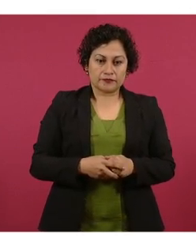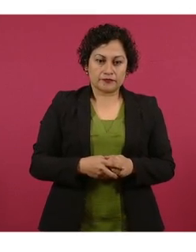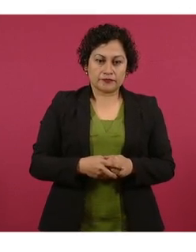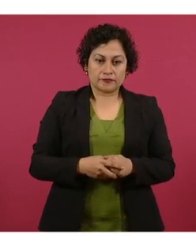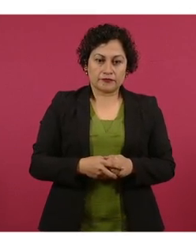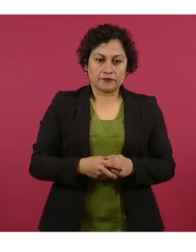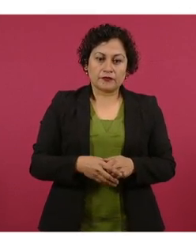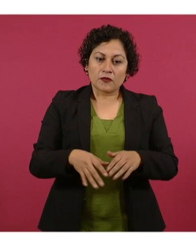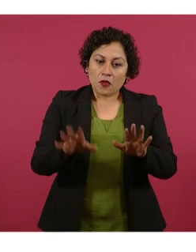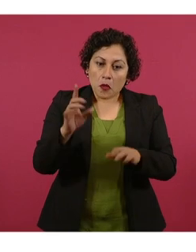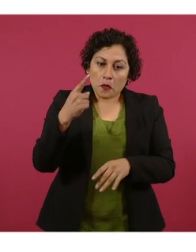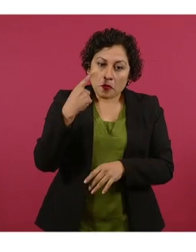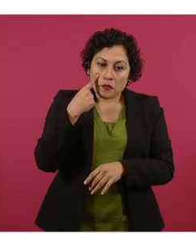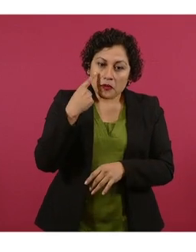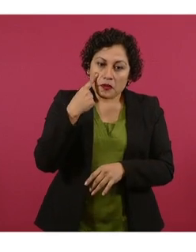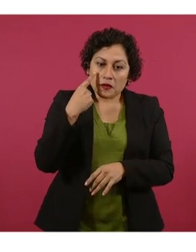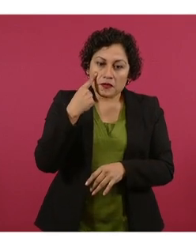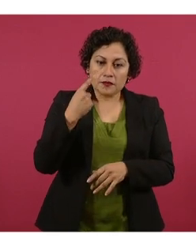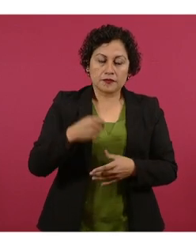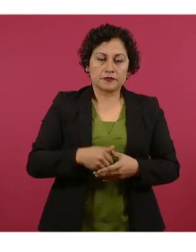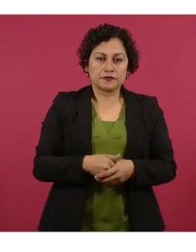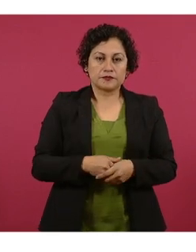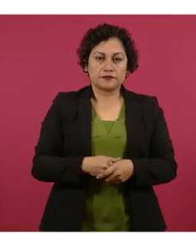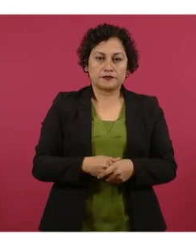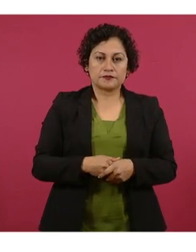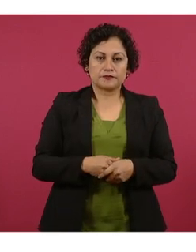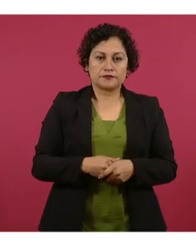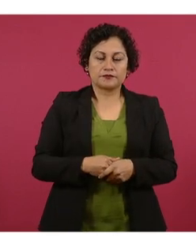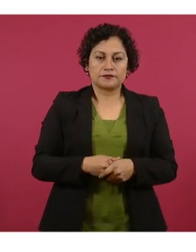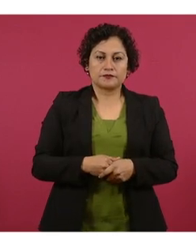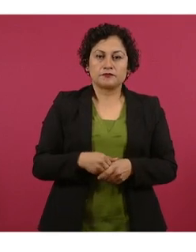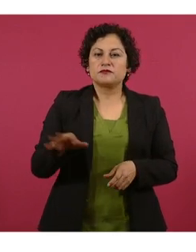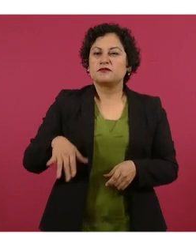Ah, miren. Pero a que te mande.